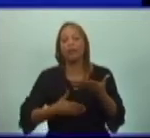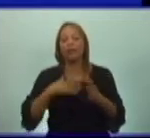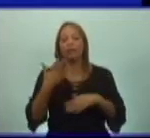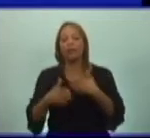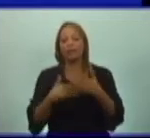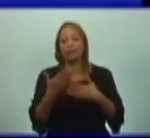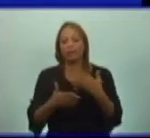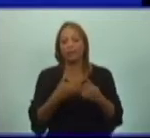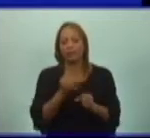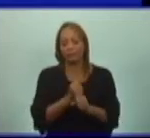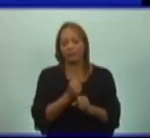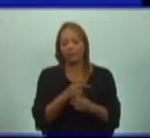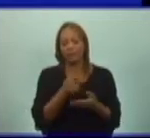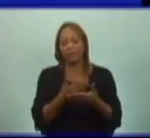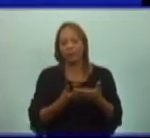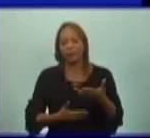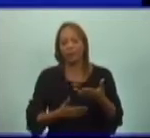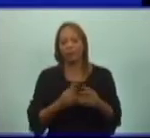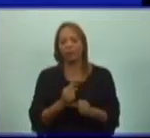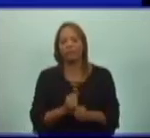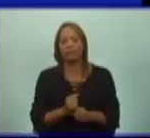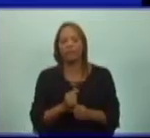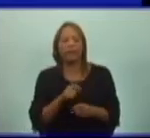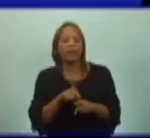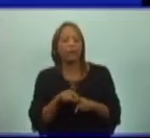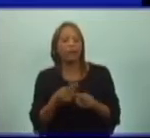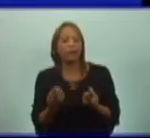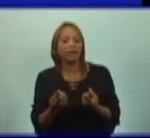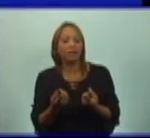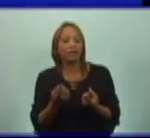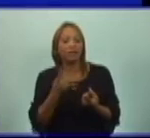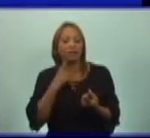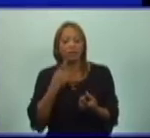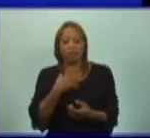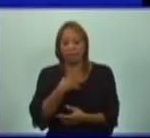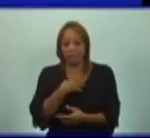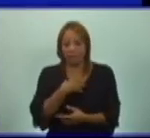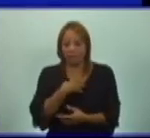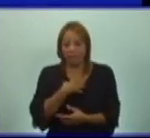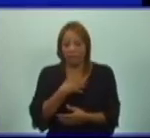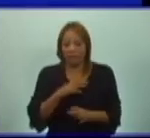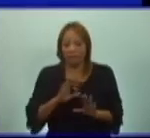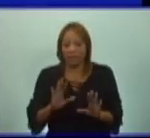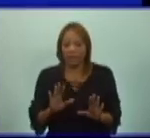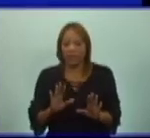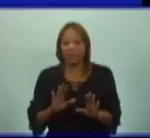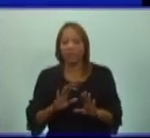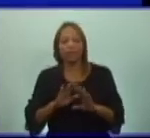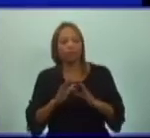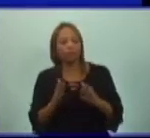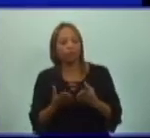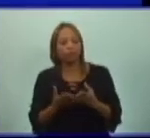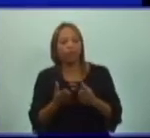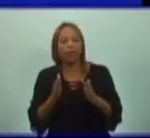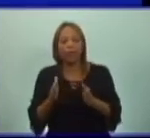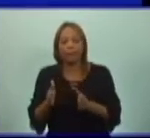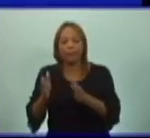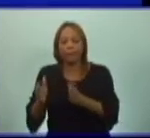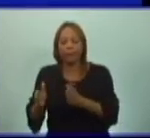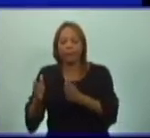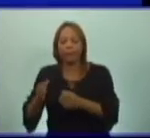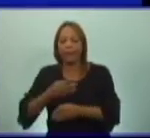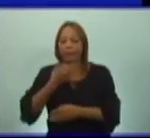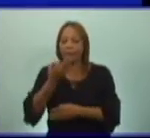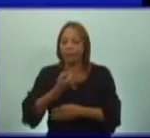actividades. Con esta bibliografía básica, si ustedes tienen en cuenta todas las partes que le hemos dicho y